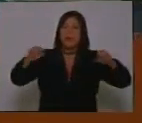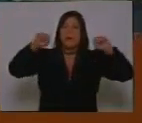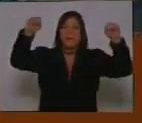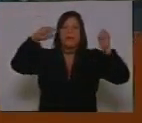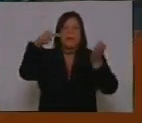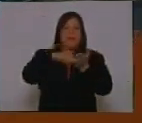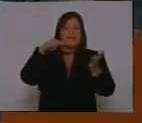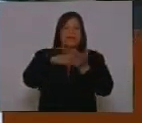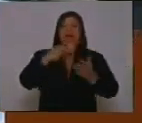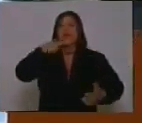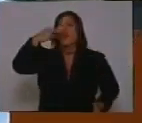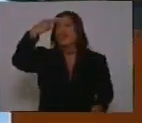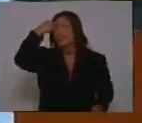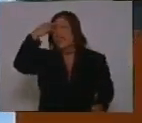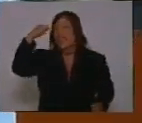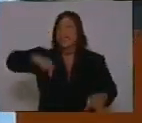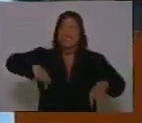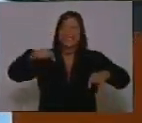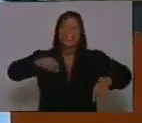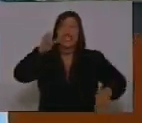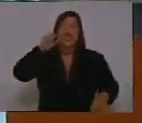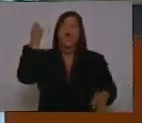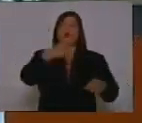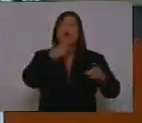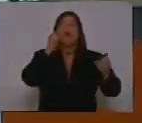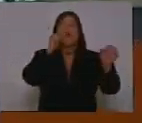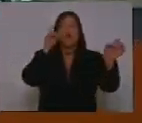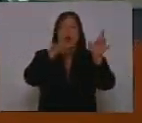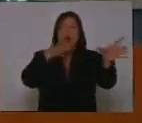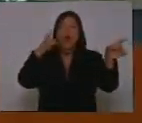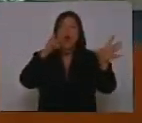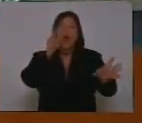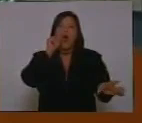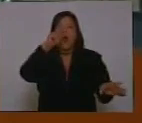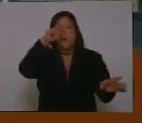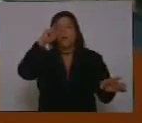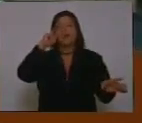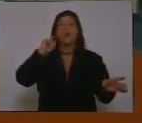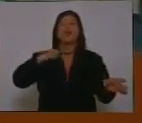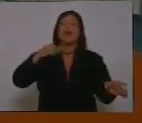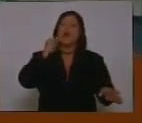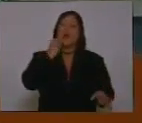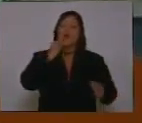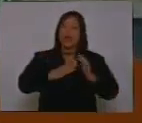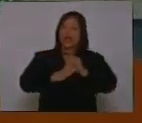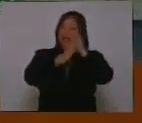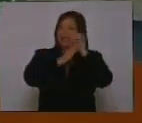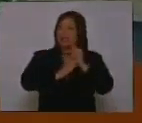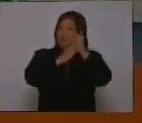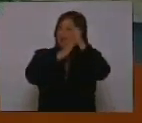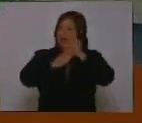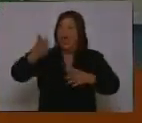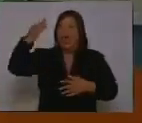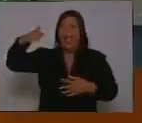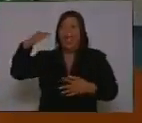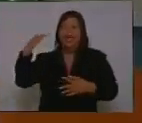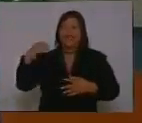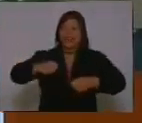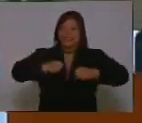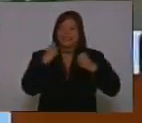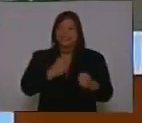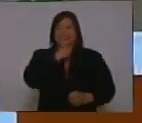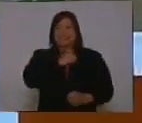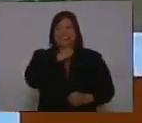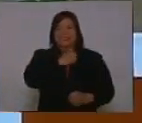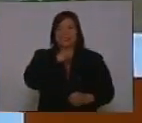los teques, y aquí es Guaycaipuro, compañeros y compañeras, el hombre que liderizó aquella resistencia